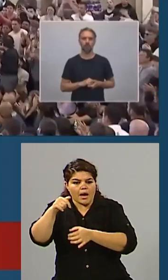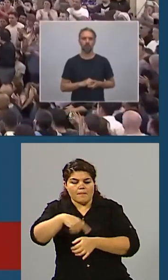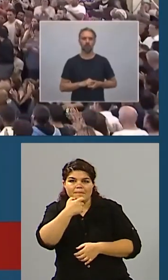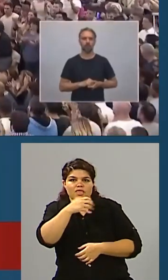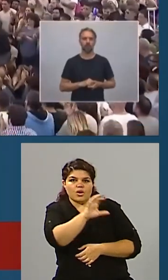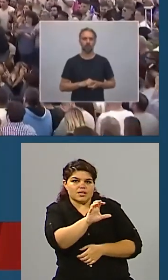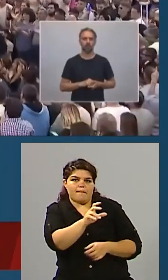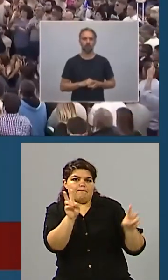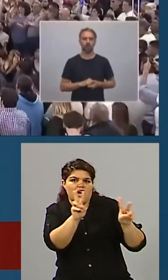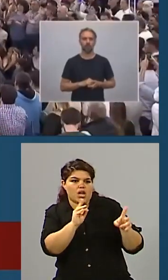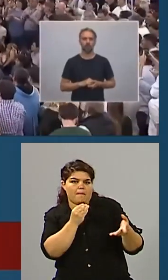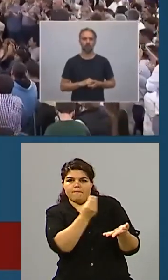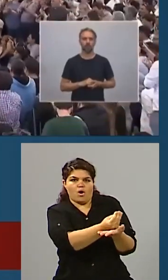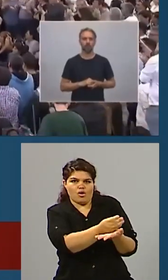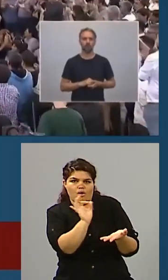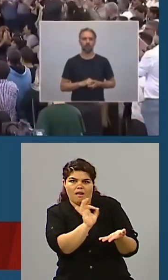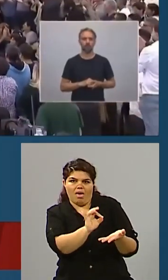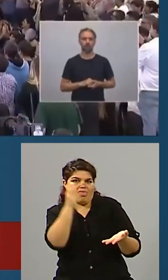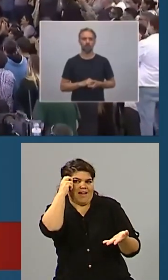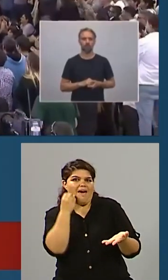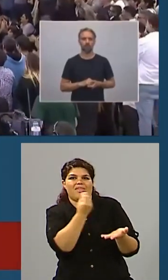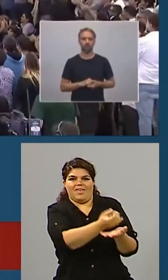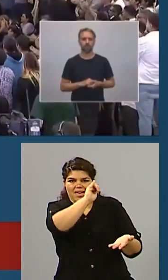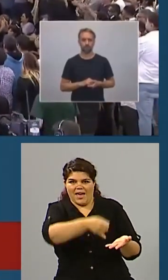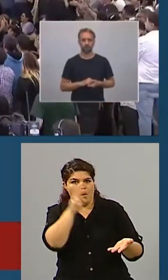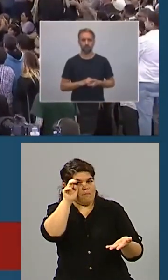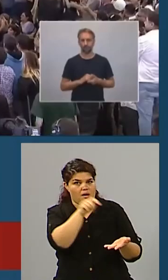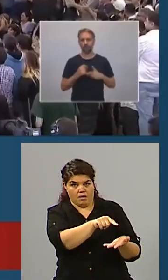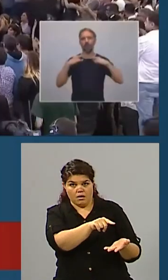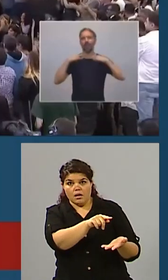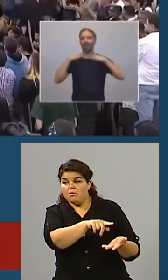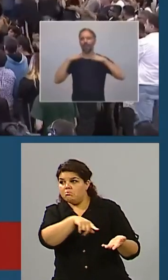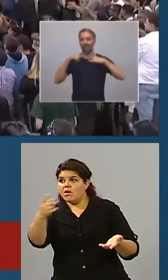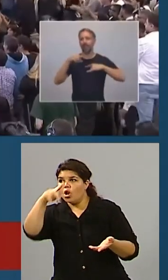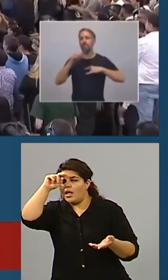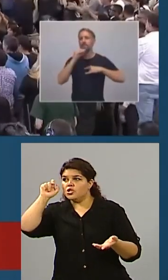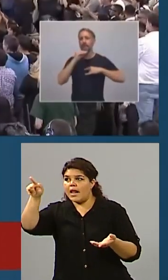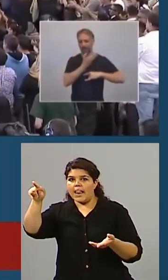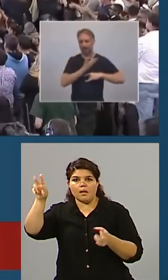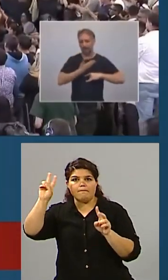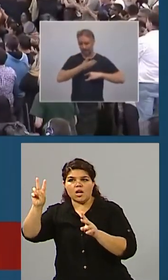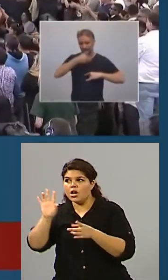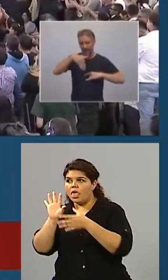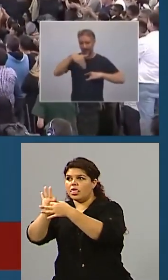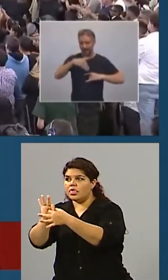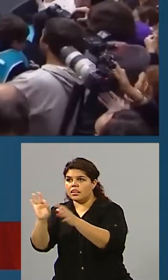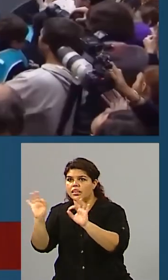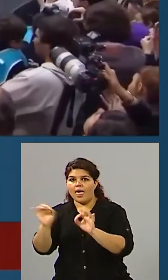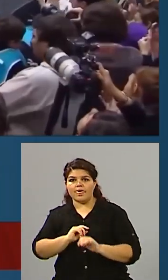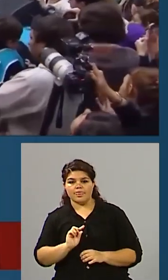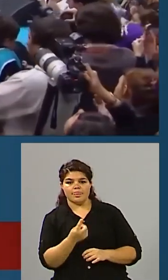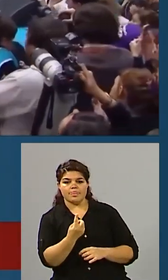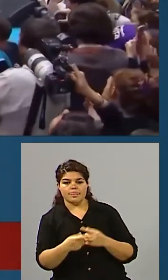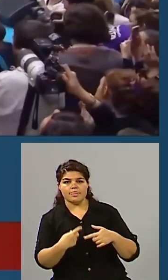ya la viene ejerciendo hace tiempo, sino también en la orfandad nacional. Veremos si efectivamente se reconstituye,